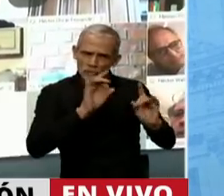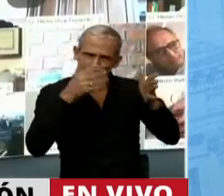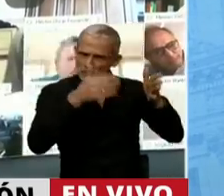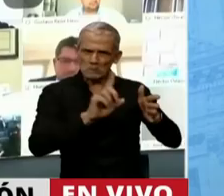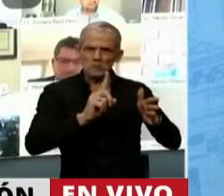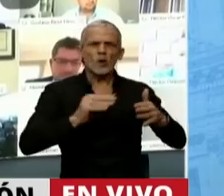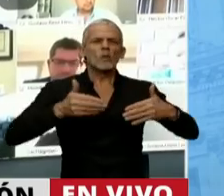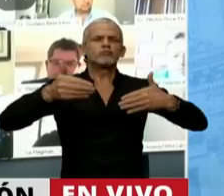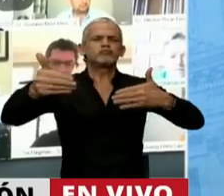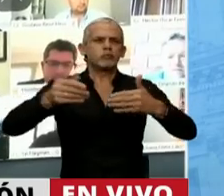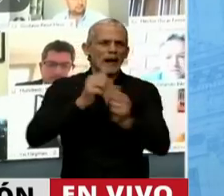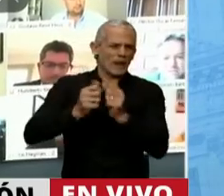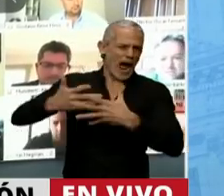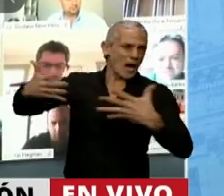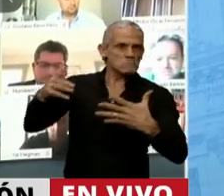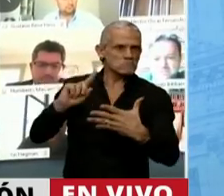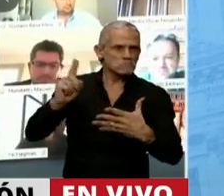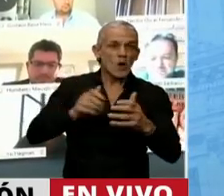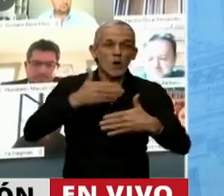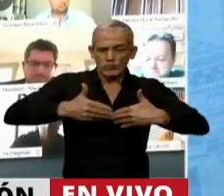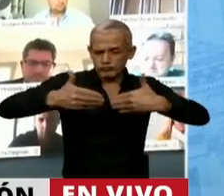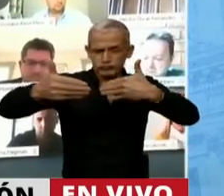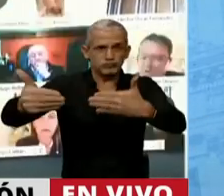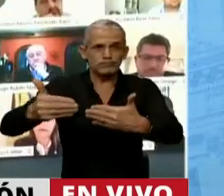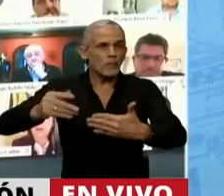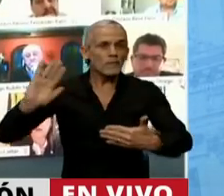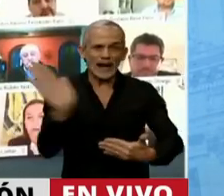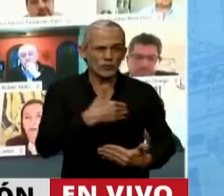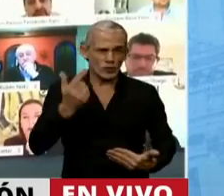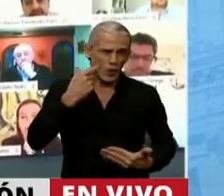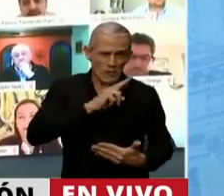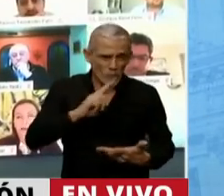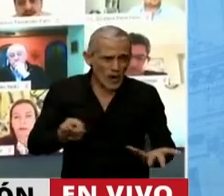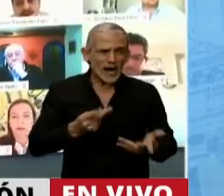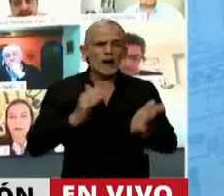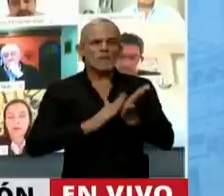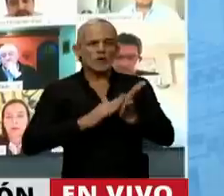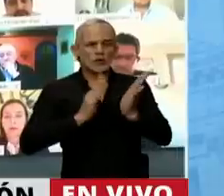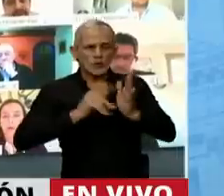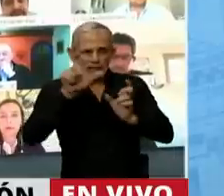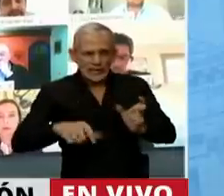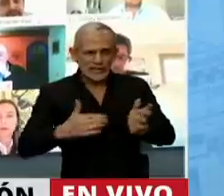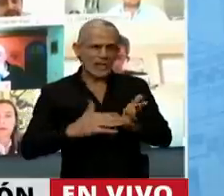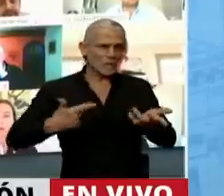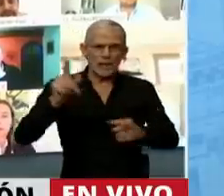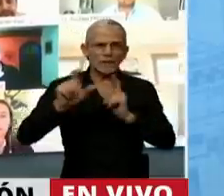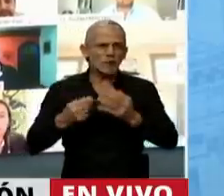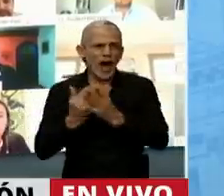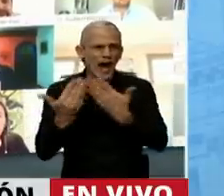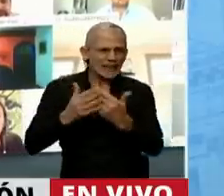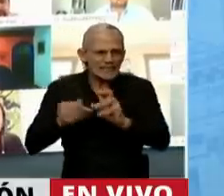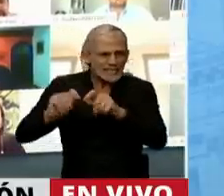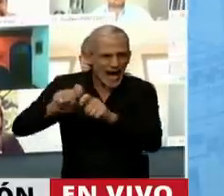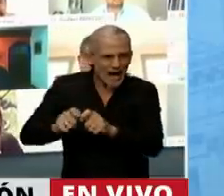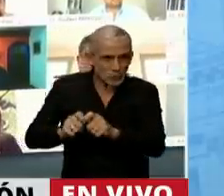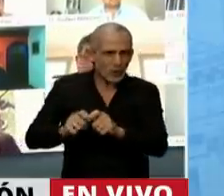tampoco es una moratoria para grandes, es una moratoria para todos y todas, para los monotributistas, para los artesanos y para